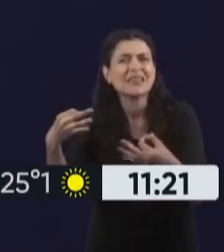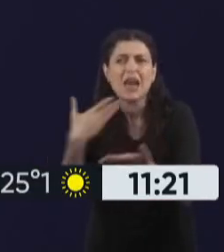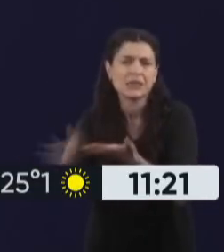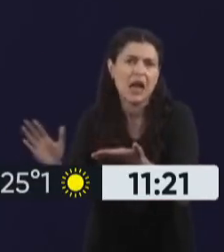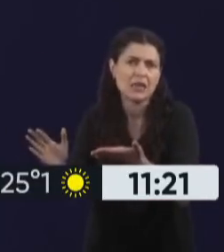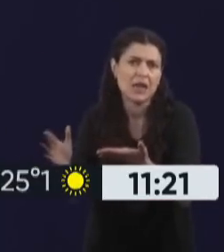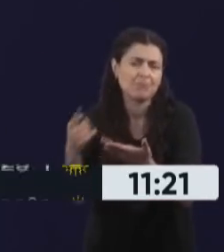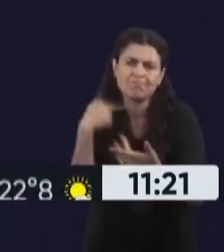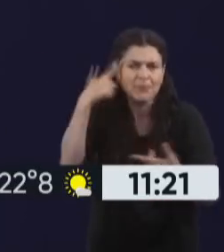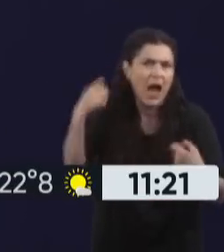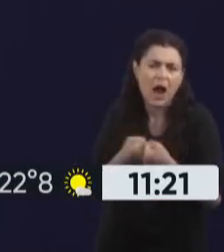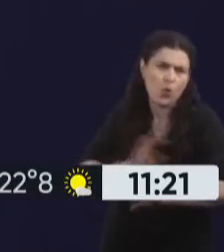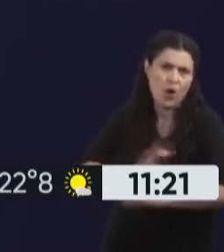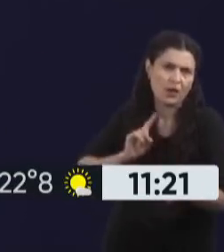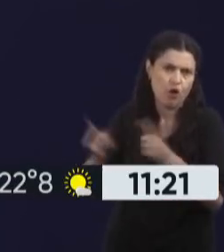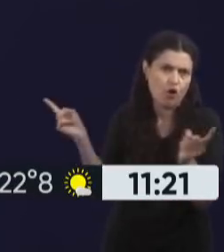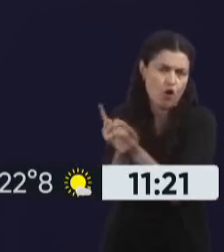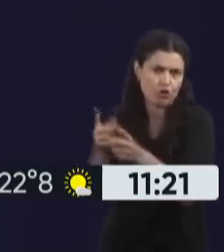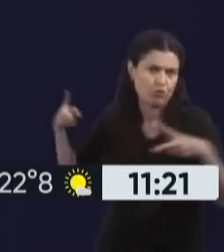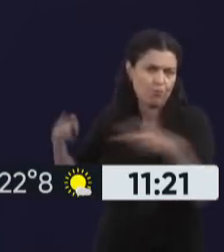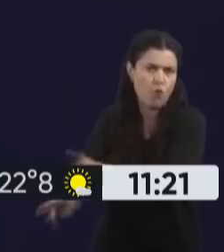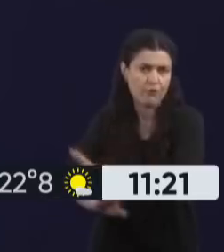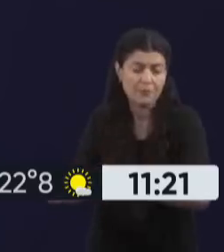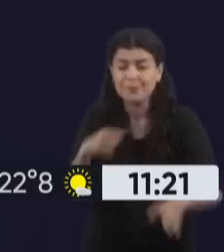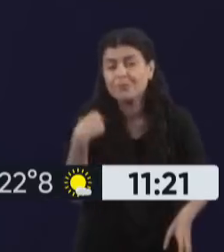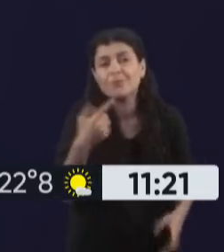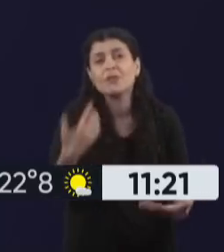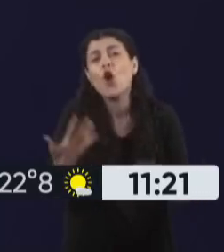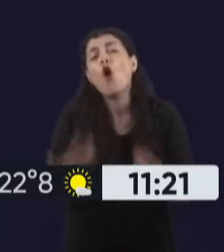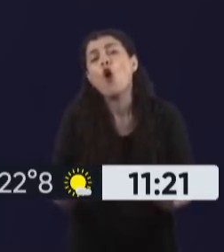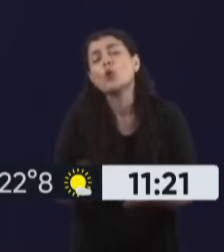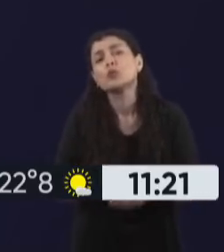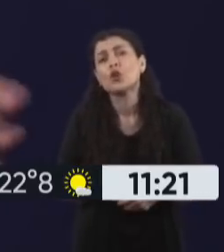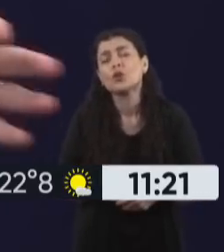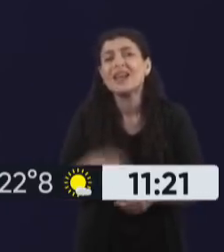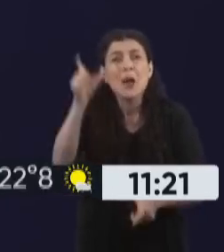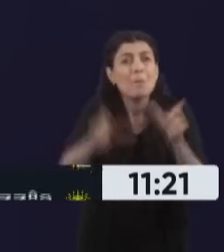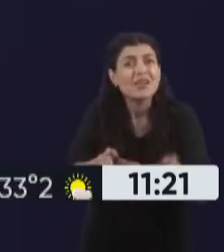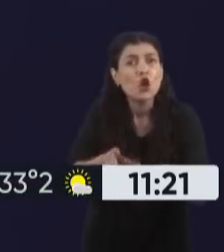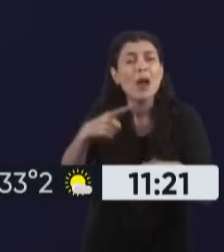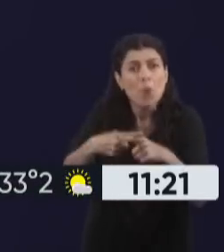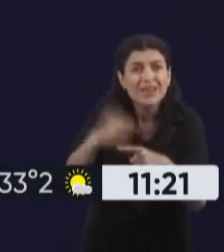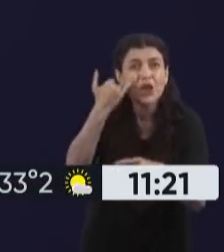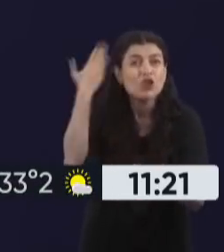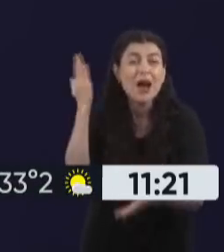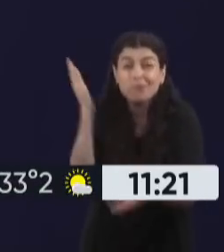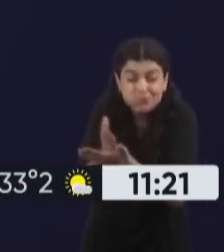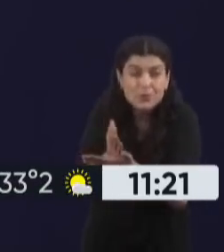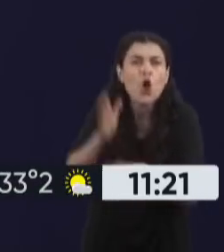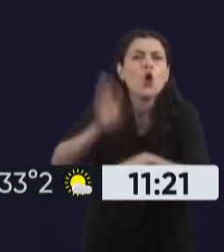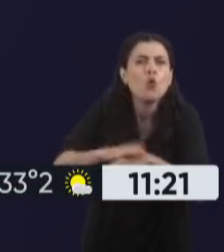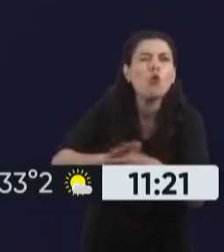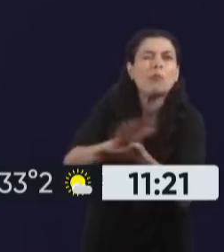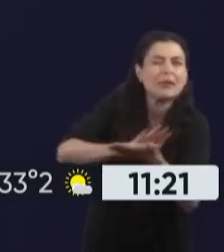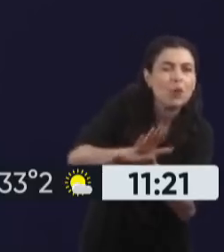que nos parece razonable que a los condenados se le ponga algún tipo